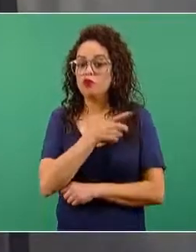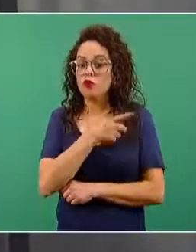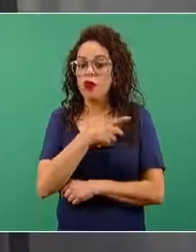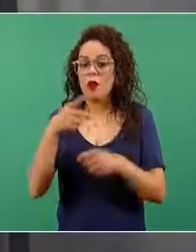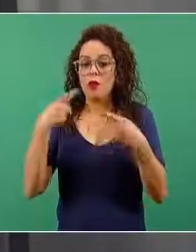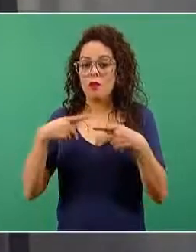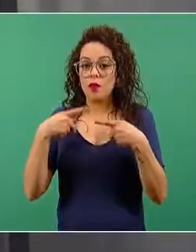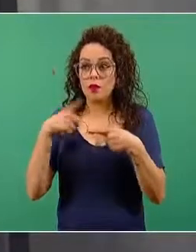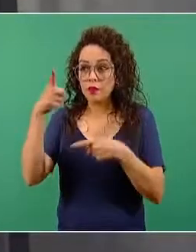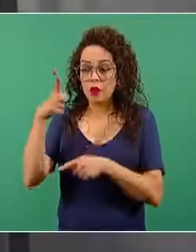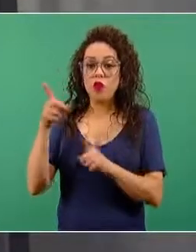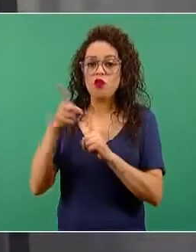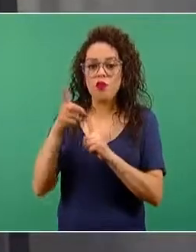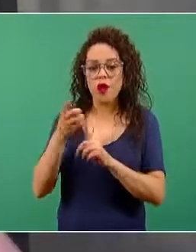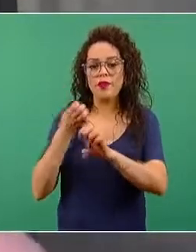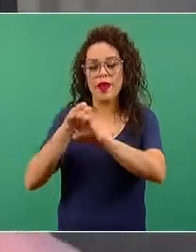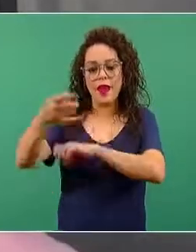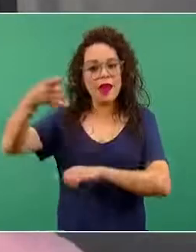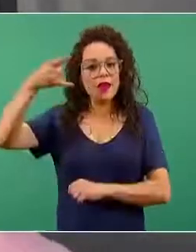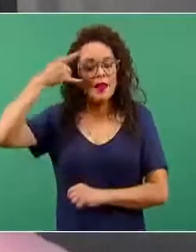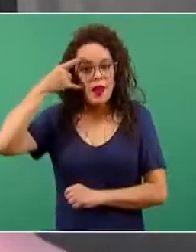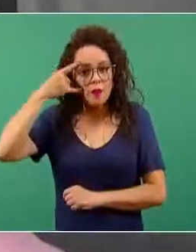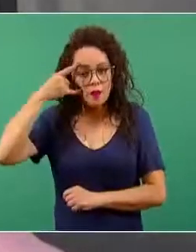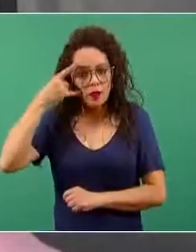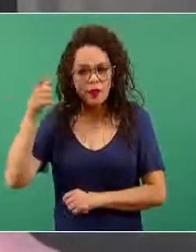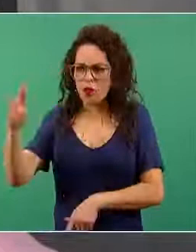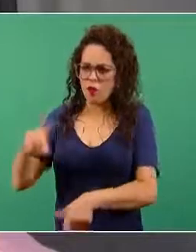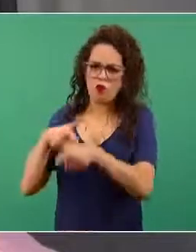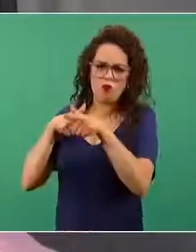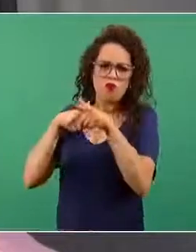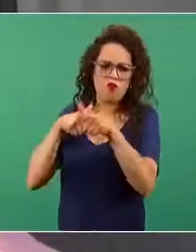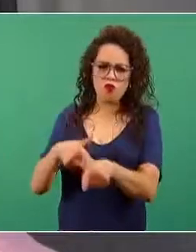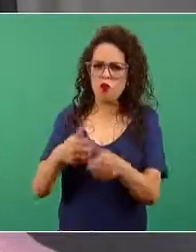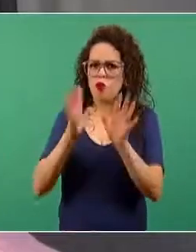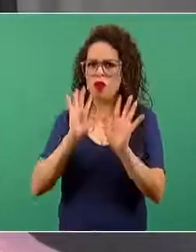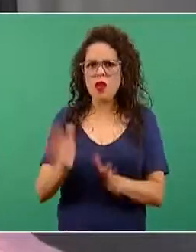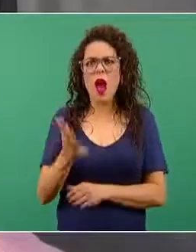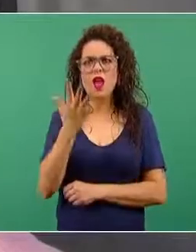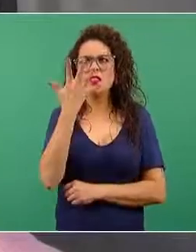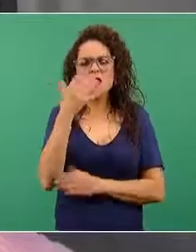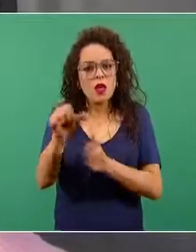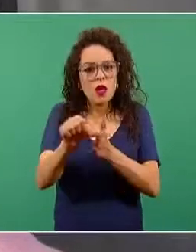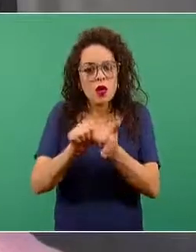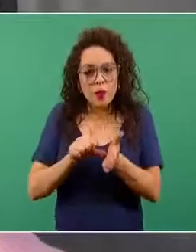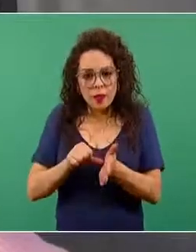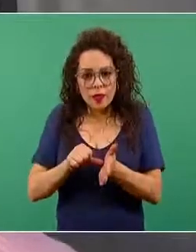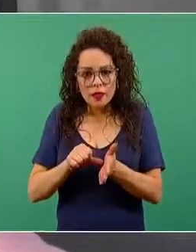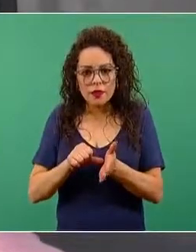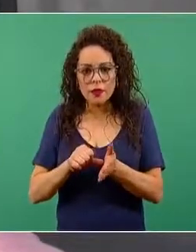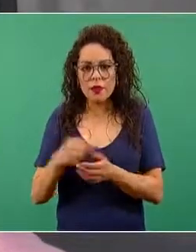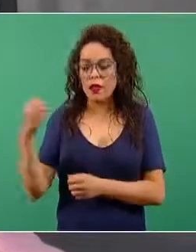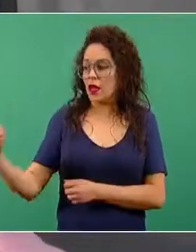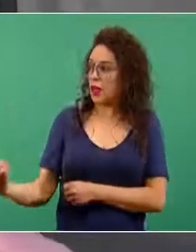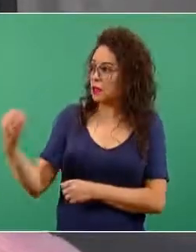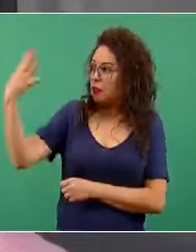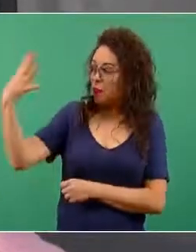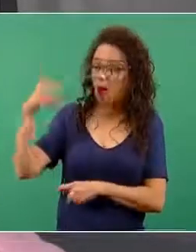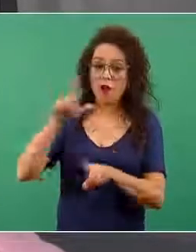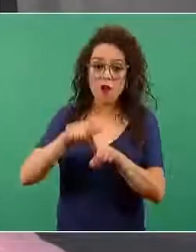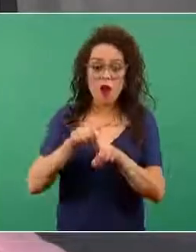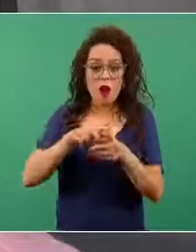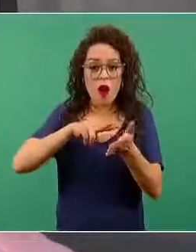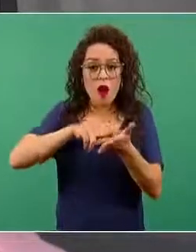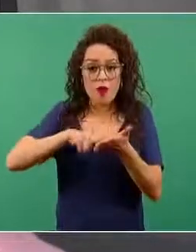de Campeche, estado que lleva muchas semanas, prácticamente ya 5 meses en el semáforo verde, con un